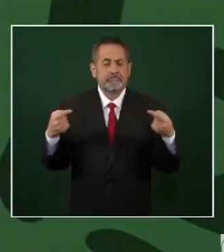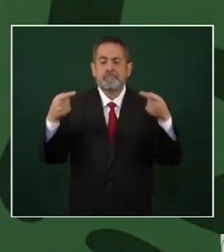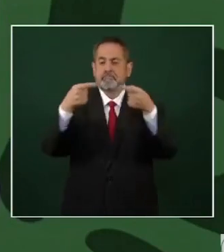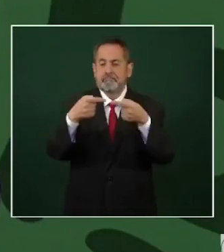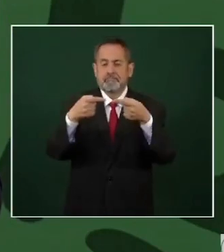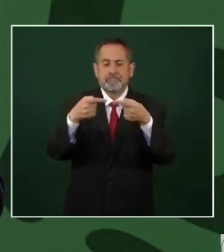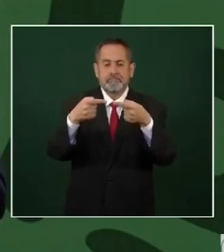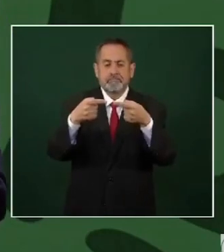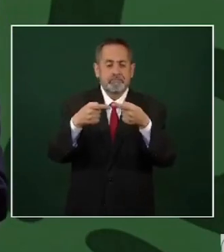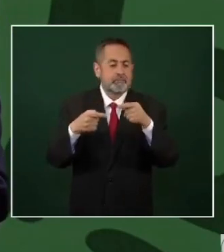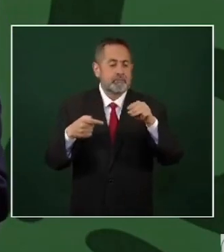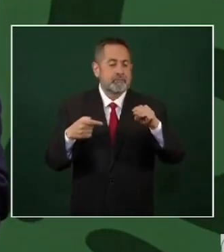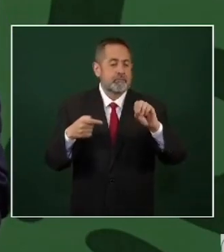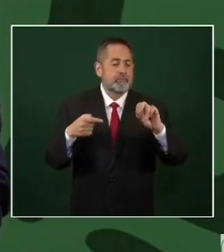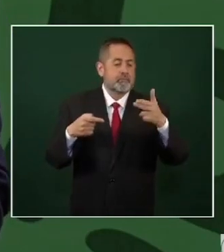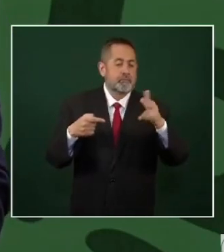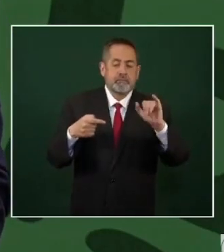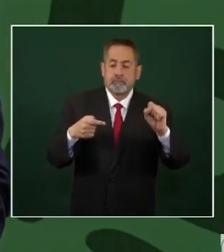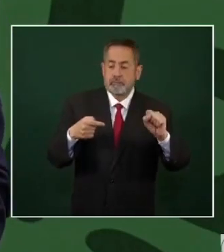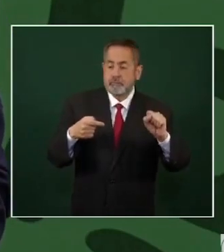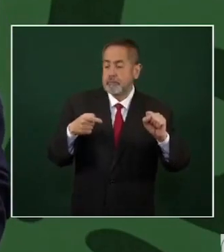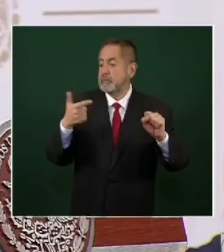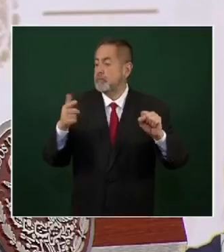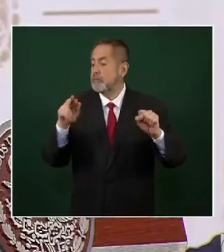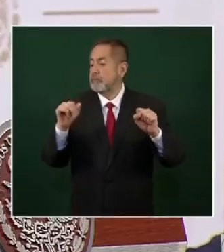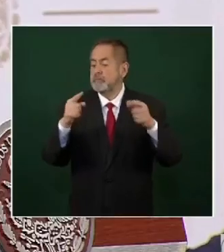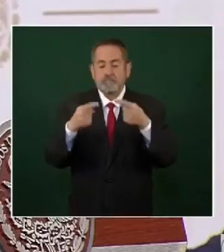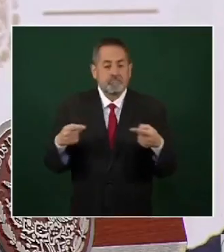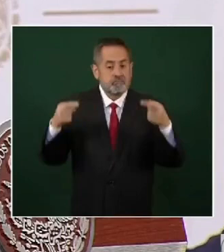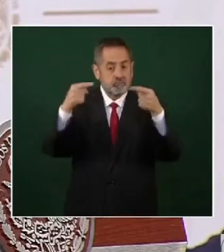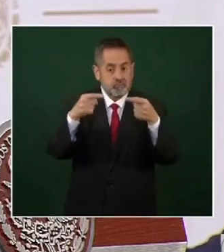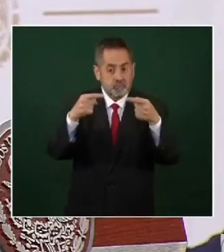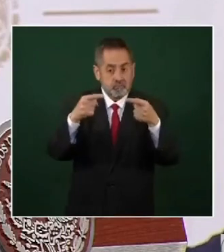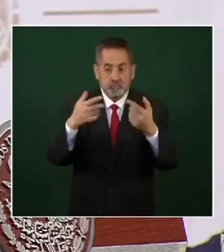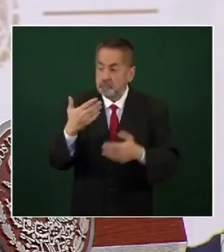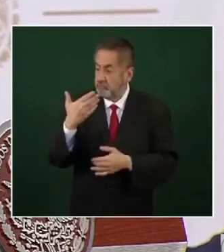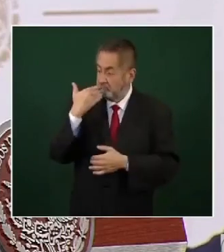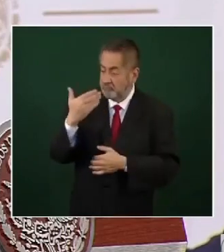es Mochis. Va a estar muy buena